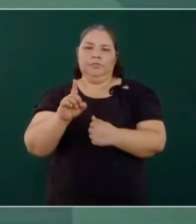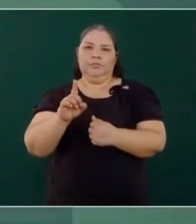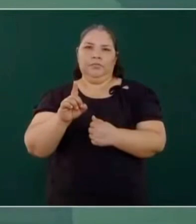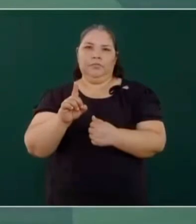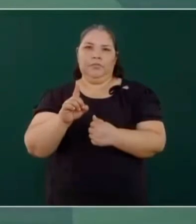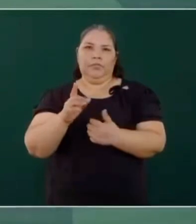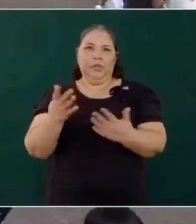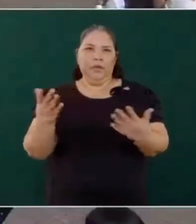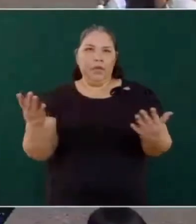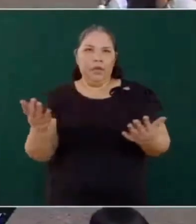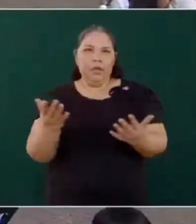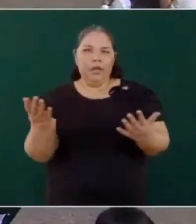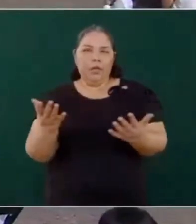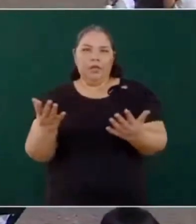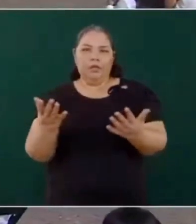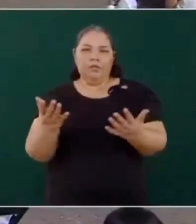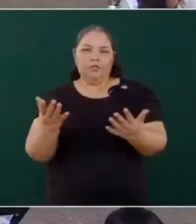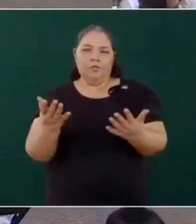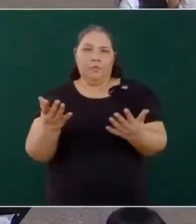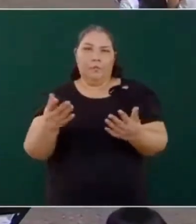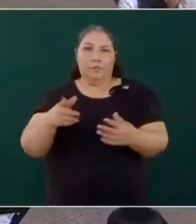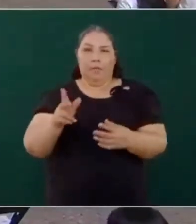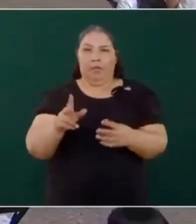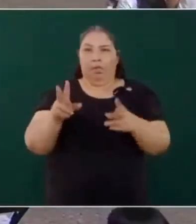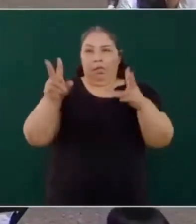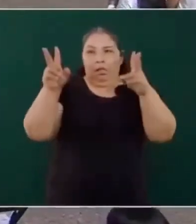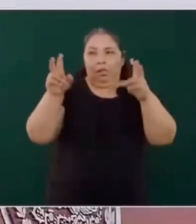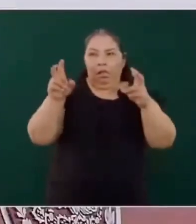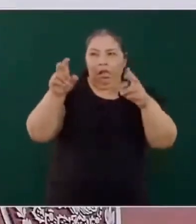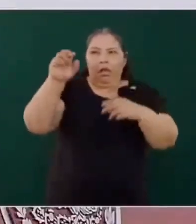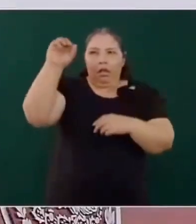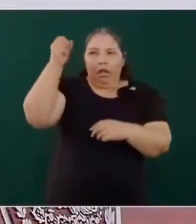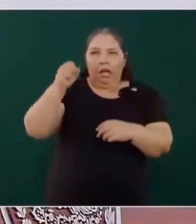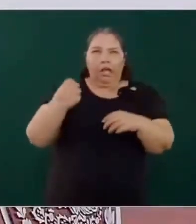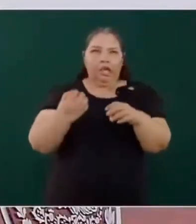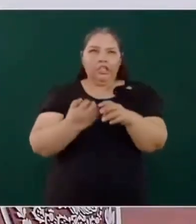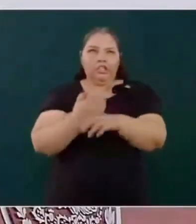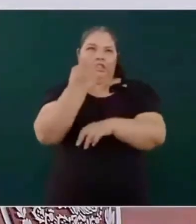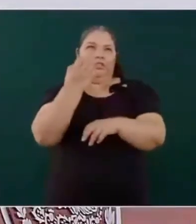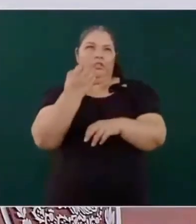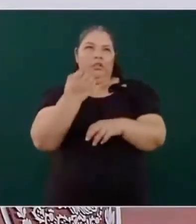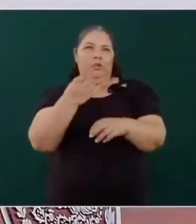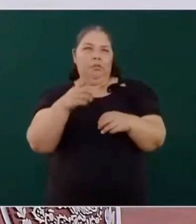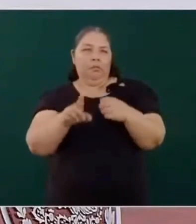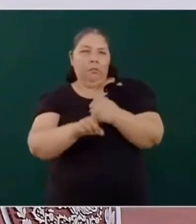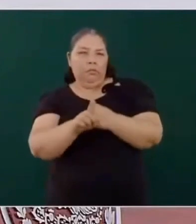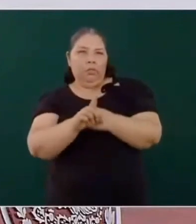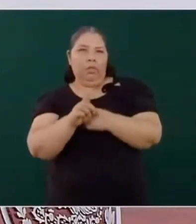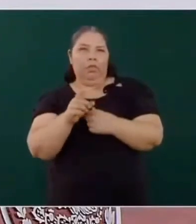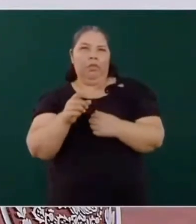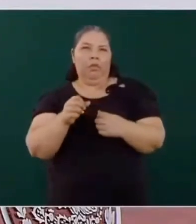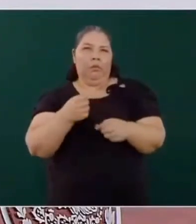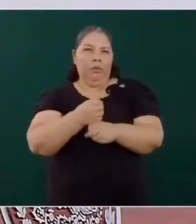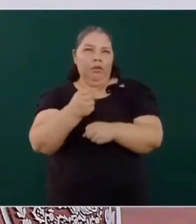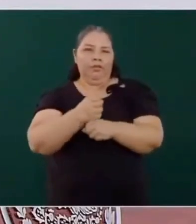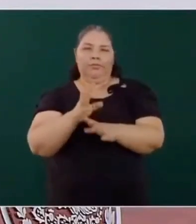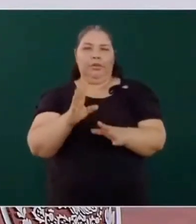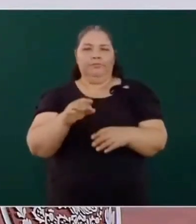están enfrentando, pero no es para estigmatizar. Un estado que se dedica a